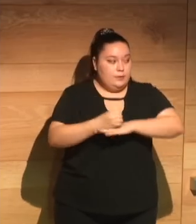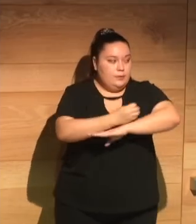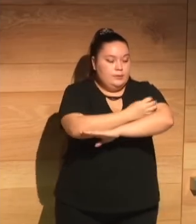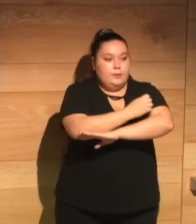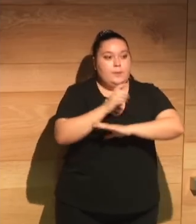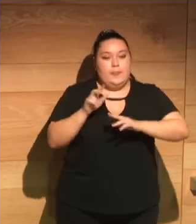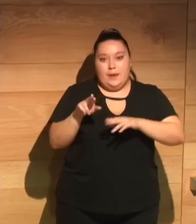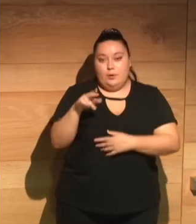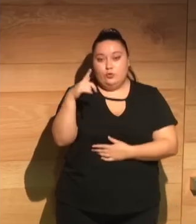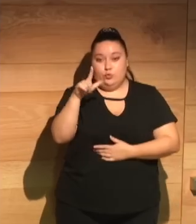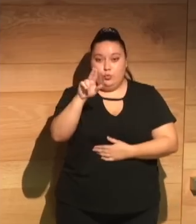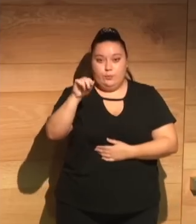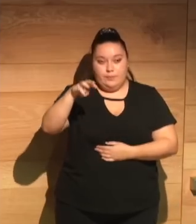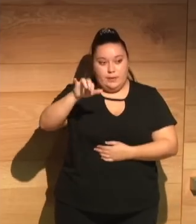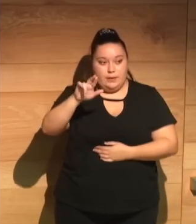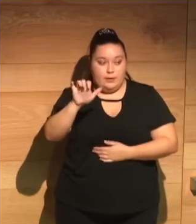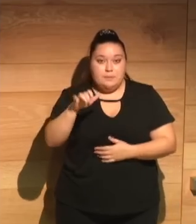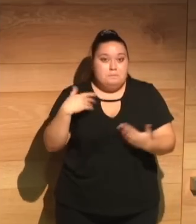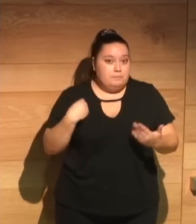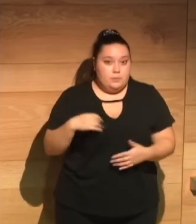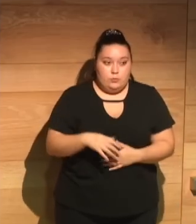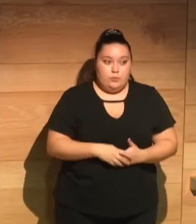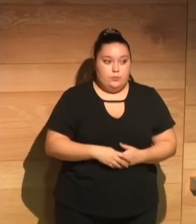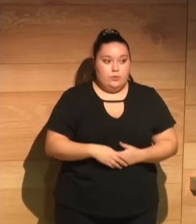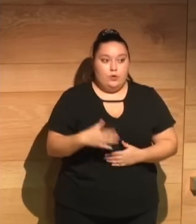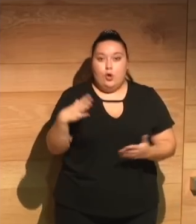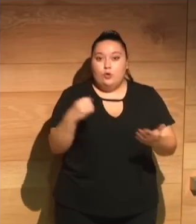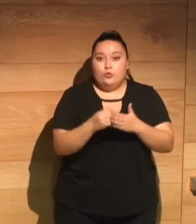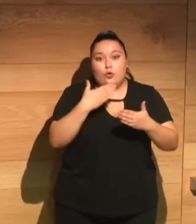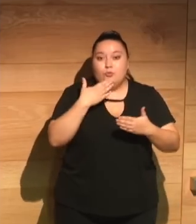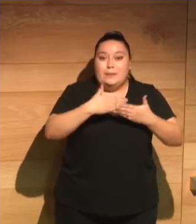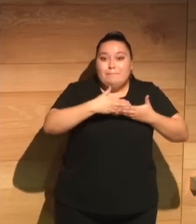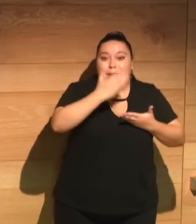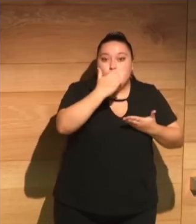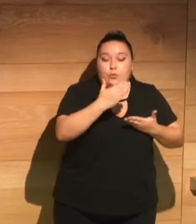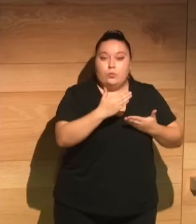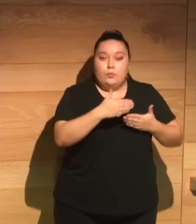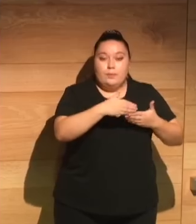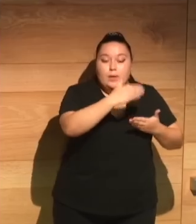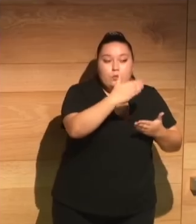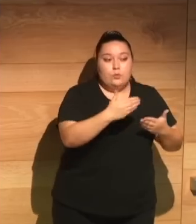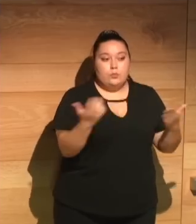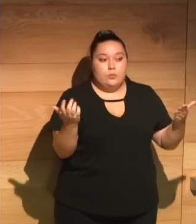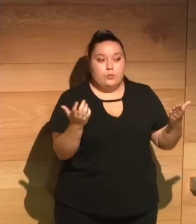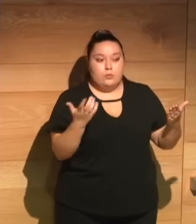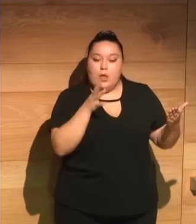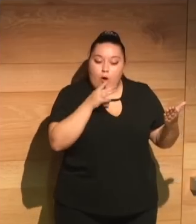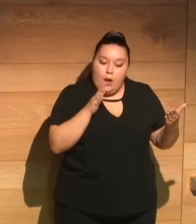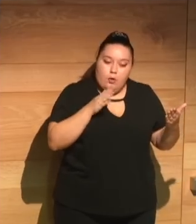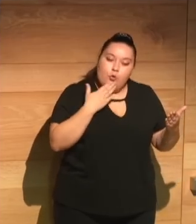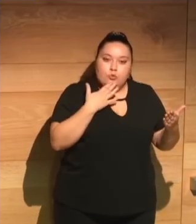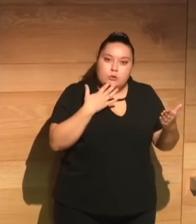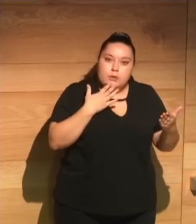de los Lumière. Cuando ve la locomotora dice que nos pilla, pues claro. Esto es lo mismo. O sea, están acostumbrados a verlo todo plano, y entonces hay avance tecnológico de la perspectiva y dicen, nada, pero si es que, bueno, si sí, es que pueden meter la mano en el